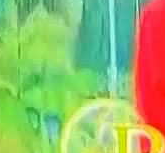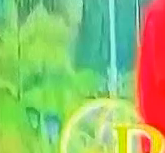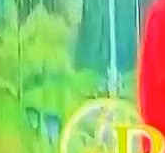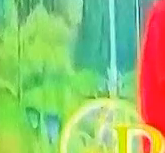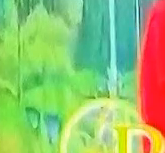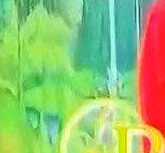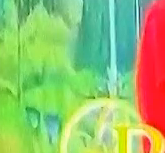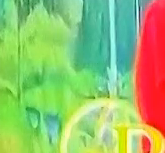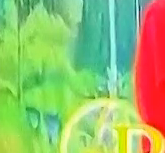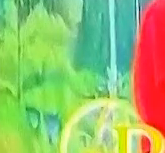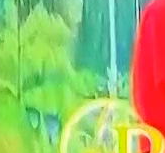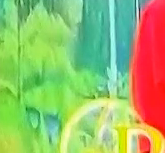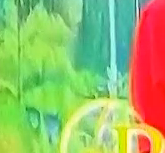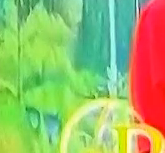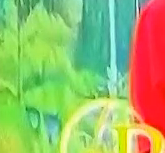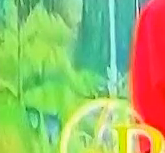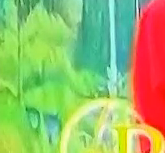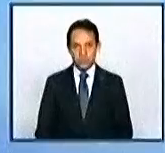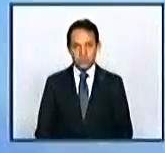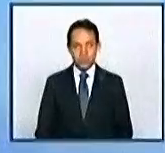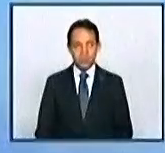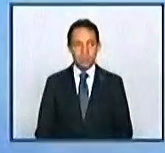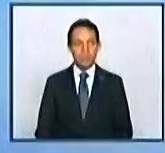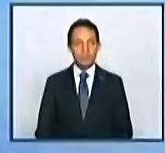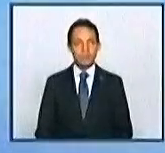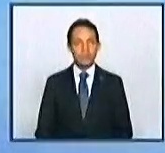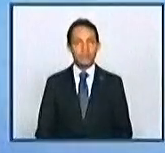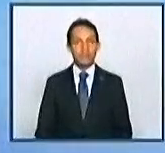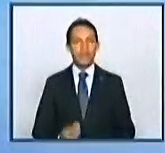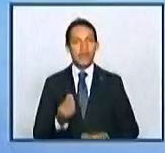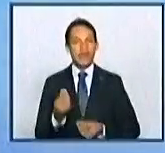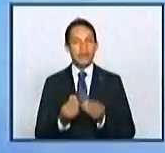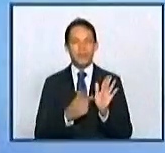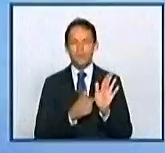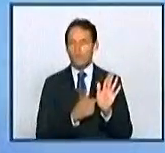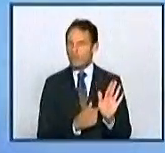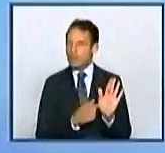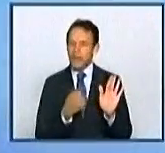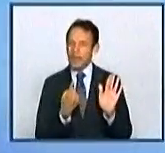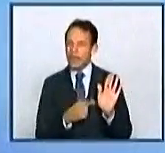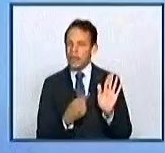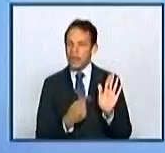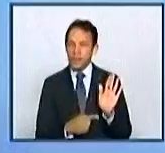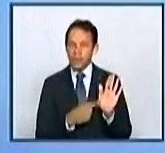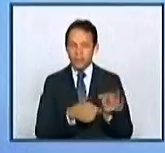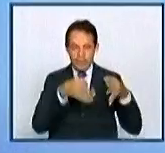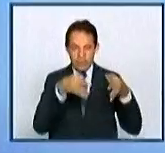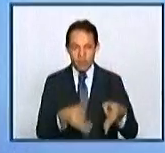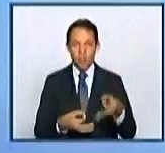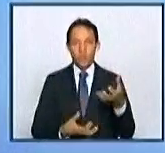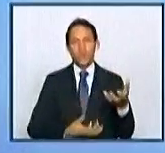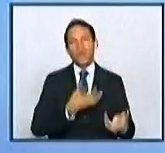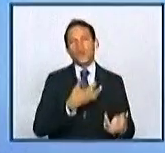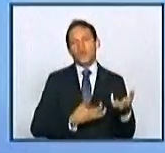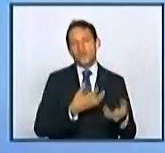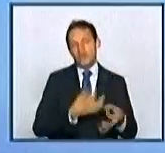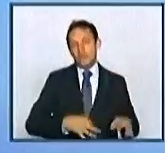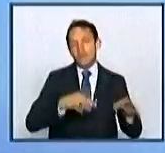312-751-7722. Llámenos para tener el gusto de atenderlos. Una clara muestra de cómo hacer de la cocina una